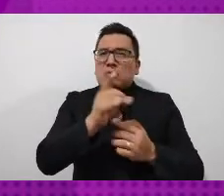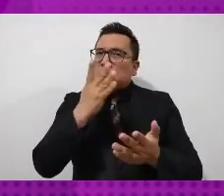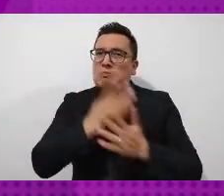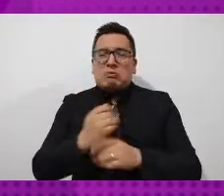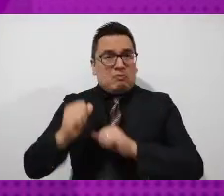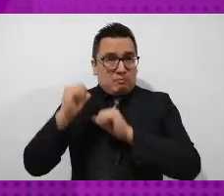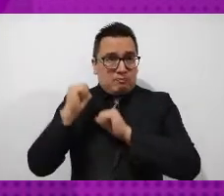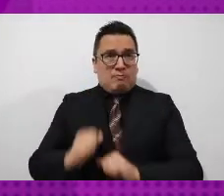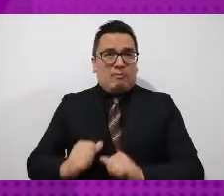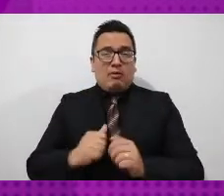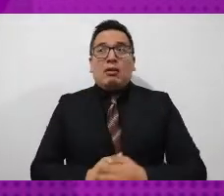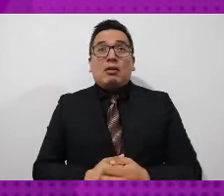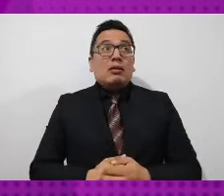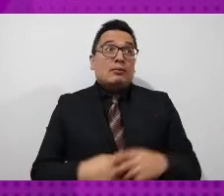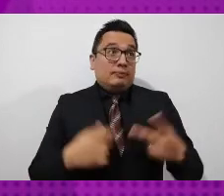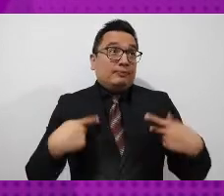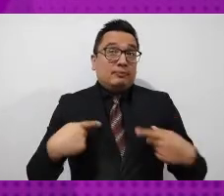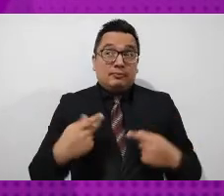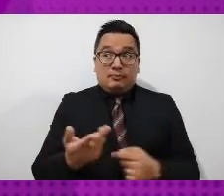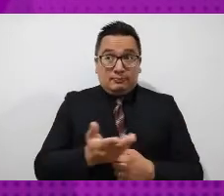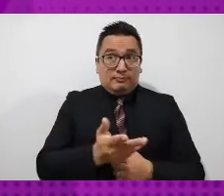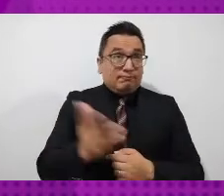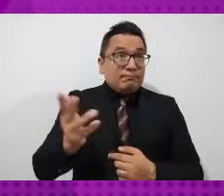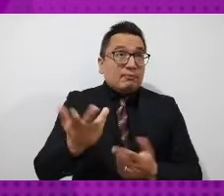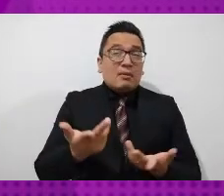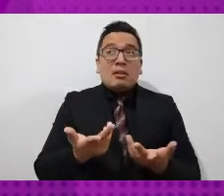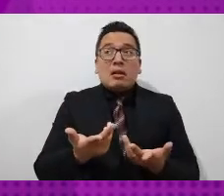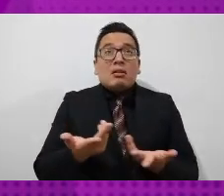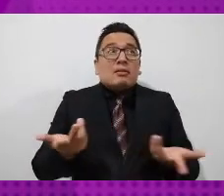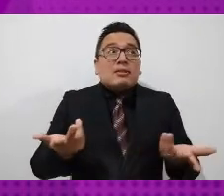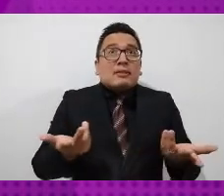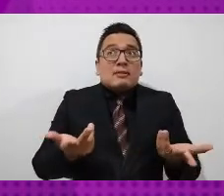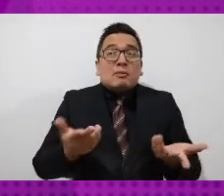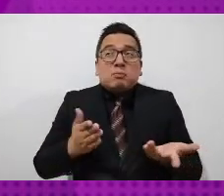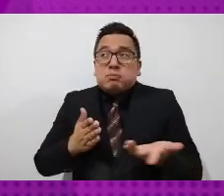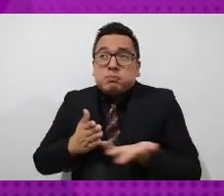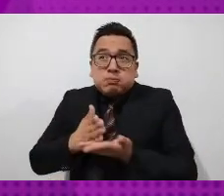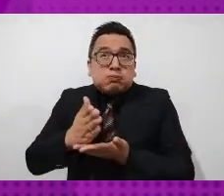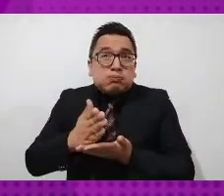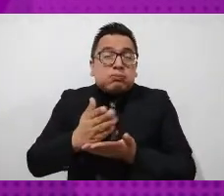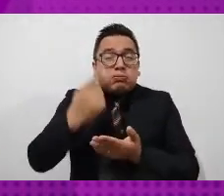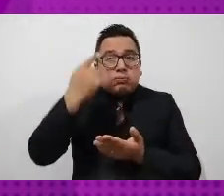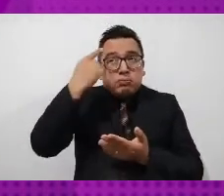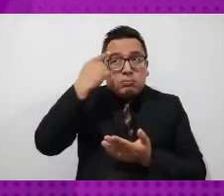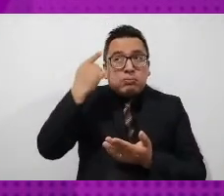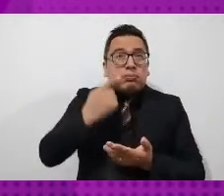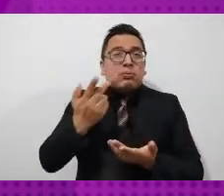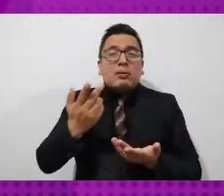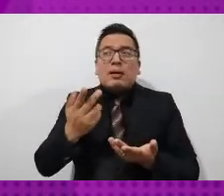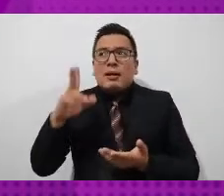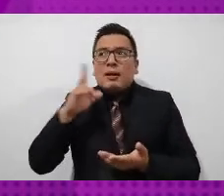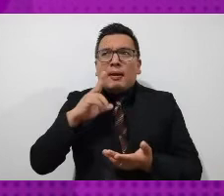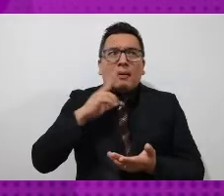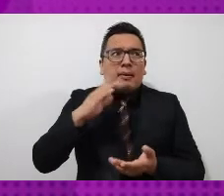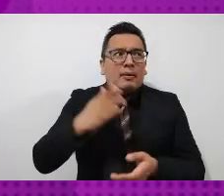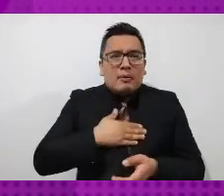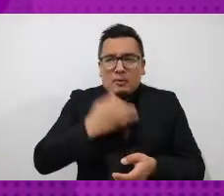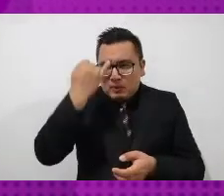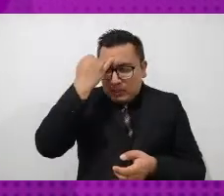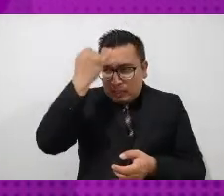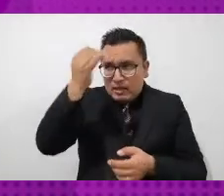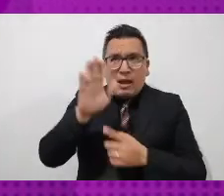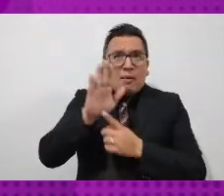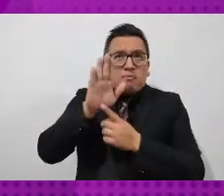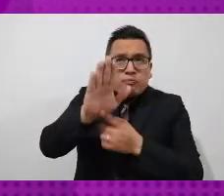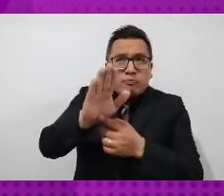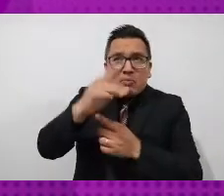autoridades. Los ciudadanos, la ciudadanía, poco podía hacer para ejercer en forma directa una propuesta para que